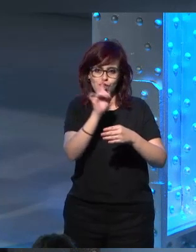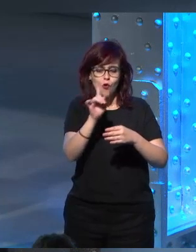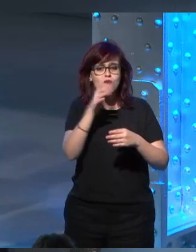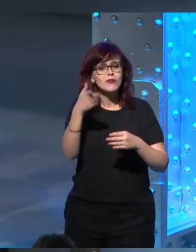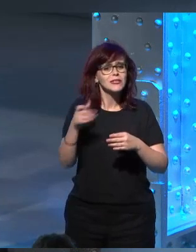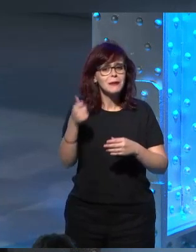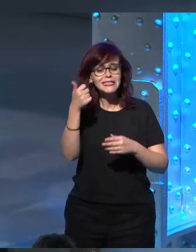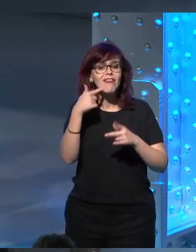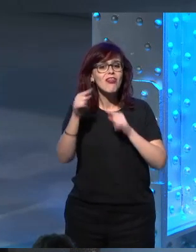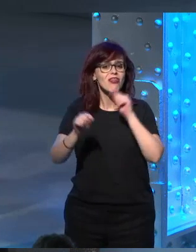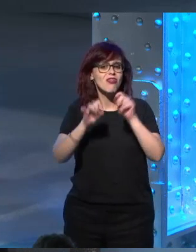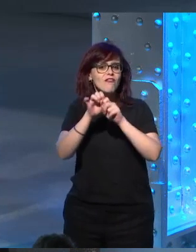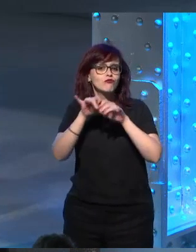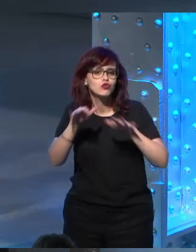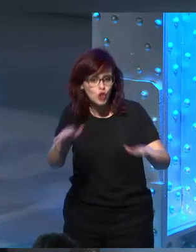pueda tener y la